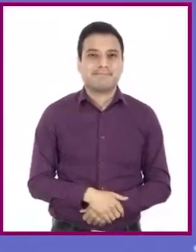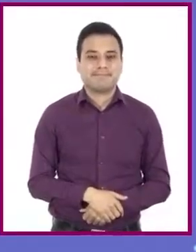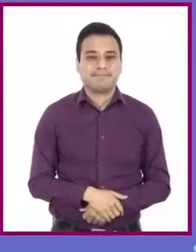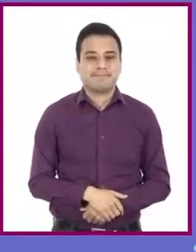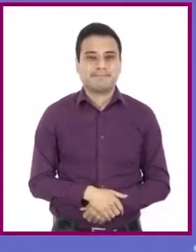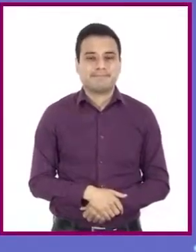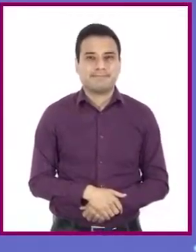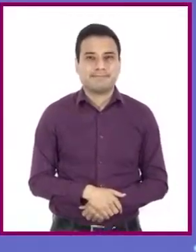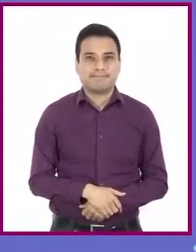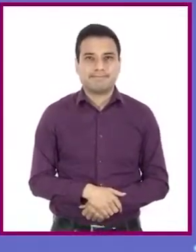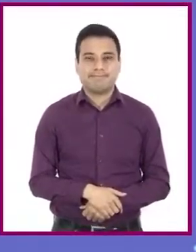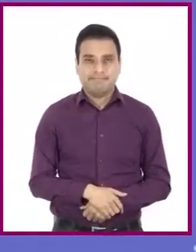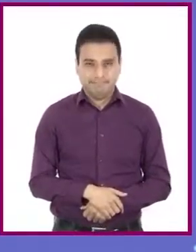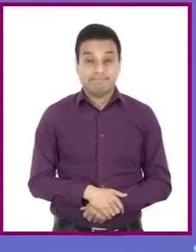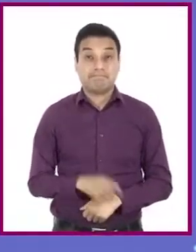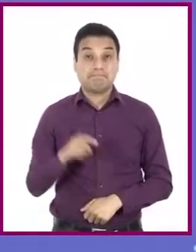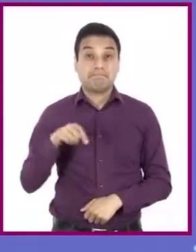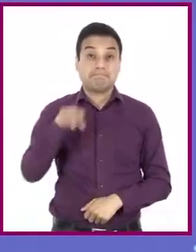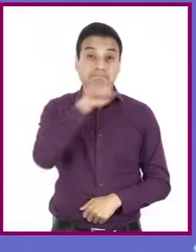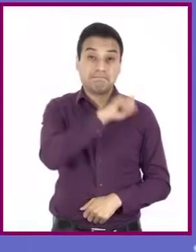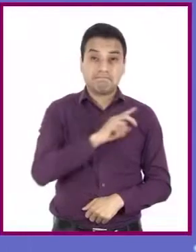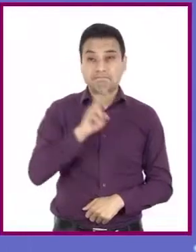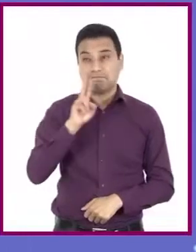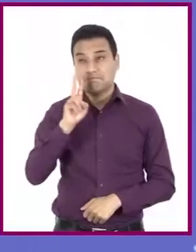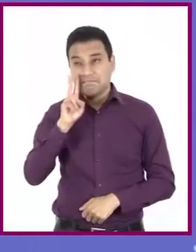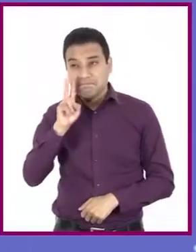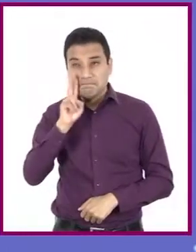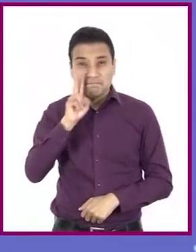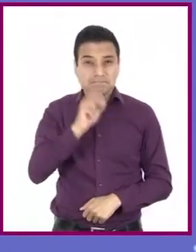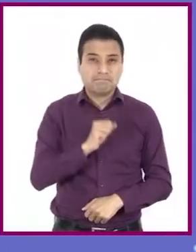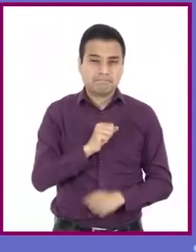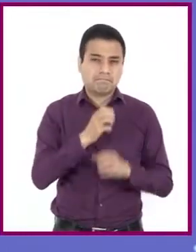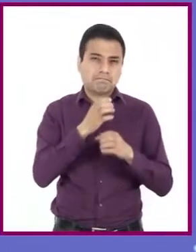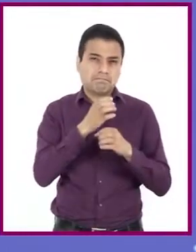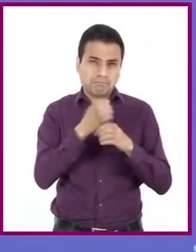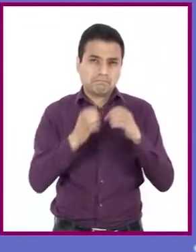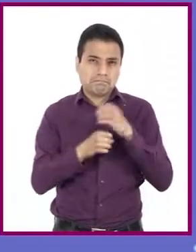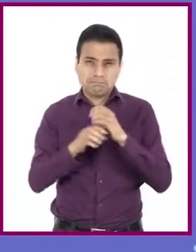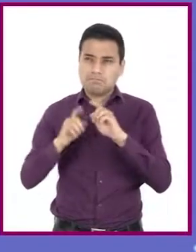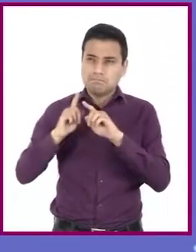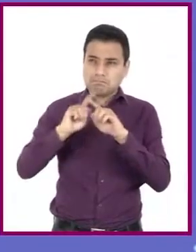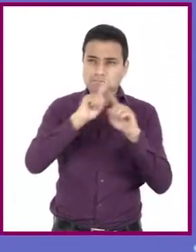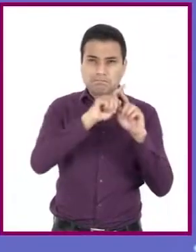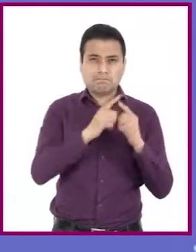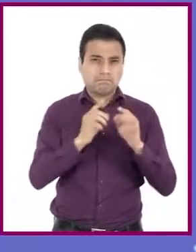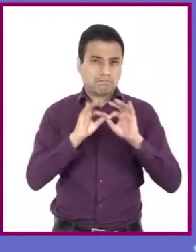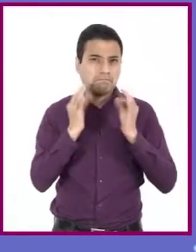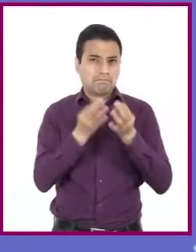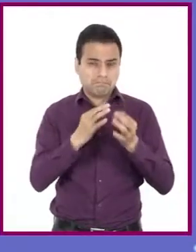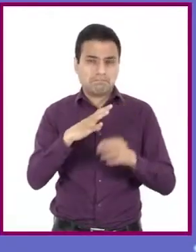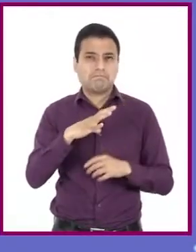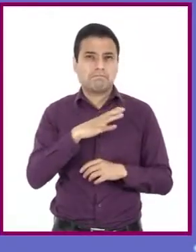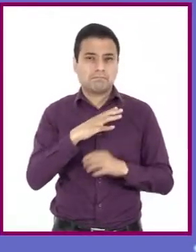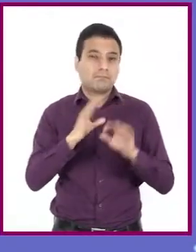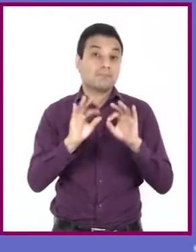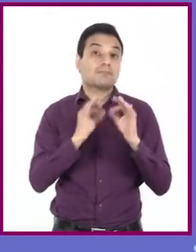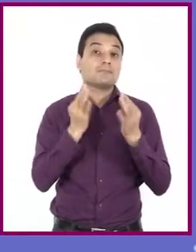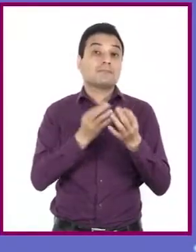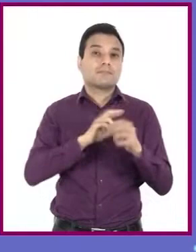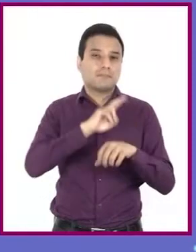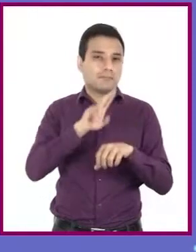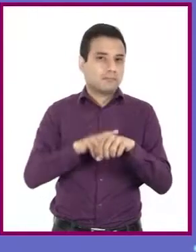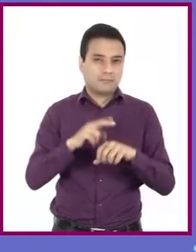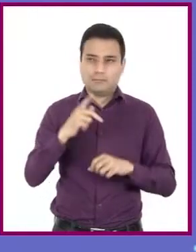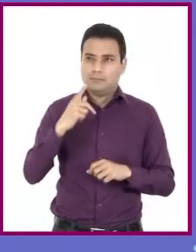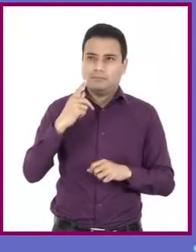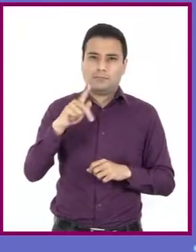Entonces, de acuerdo a lo que vemos, en el mundo material existen diferentes tipos de formas. Formas naturales, que son